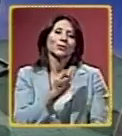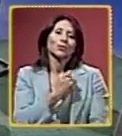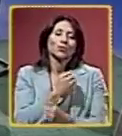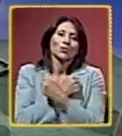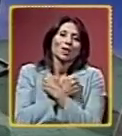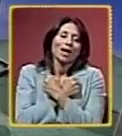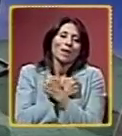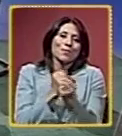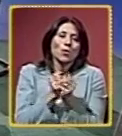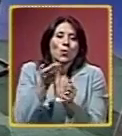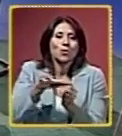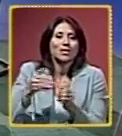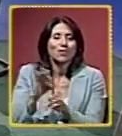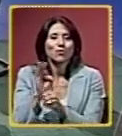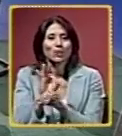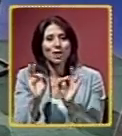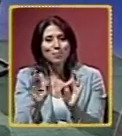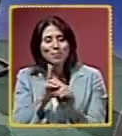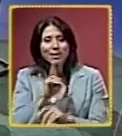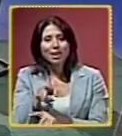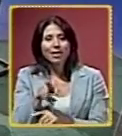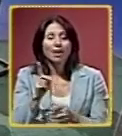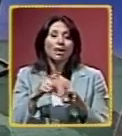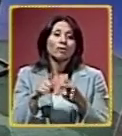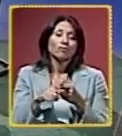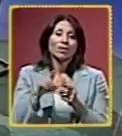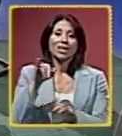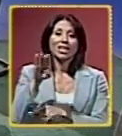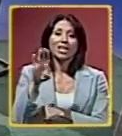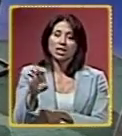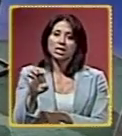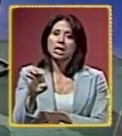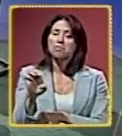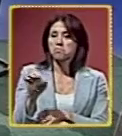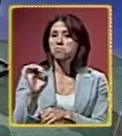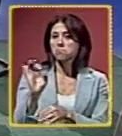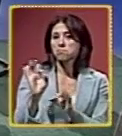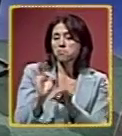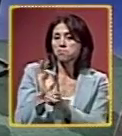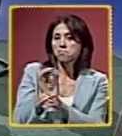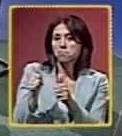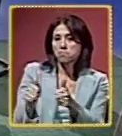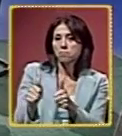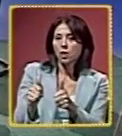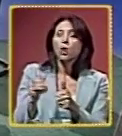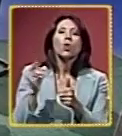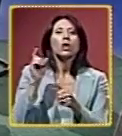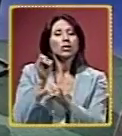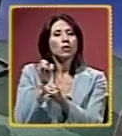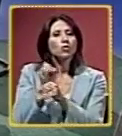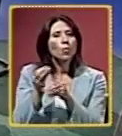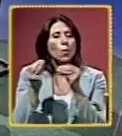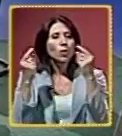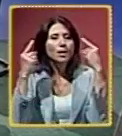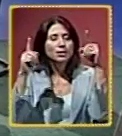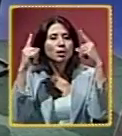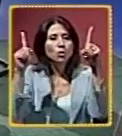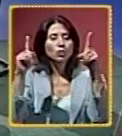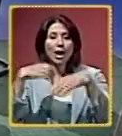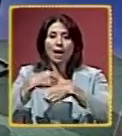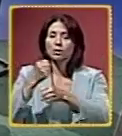con las cosas que nos funcionan bien, ¿verdad? Y el ICE es una de esas. El ICE ha sido una institución muy exitosa, ha hecho muy bien su